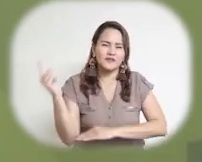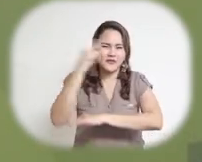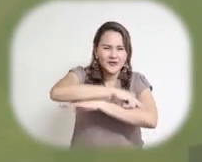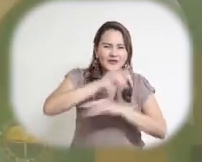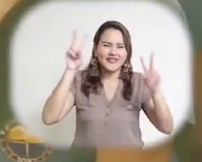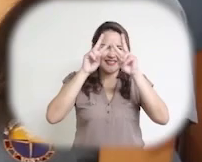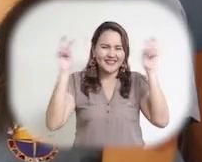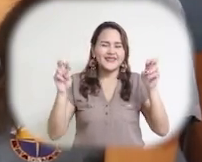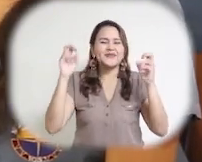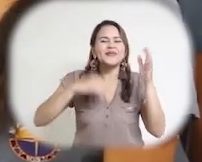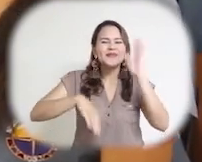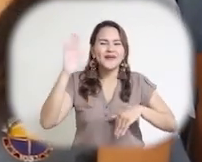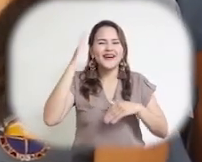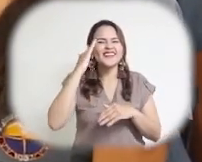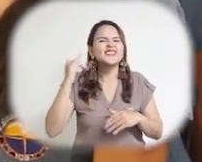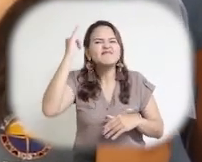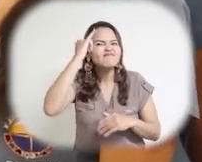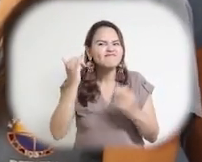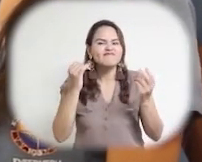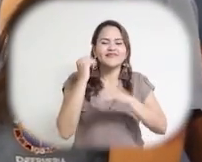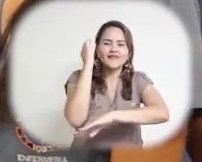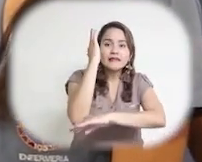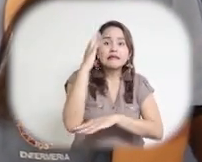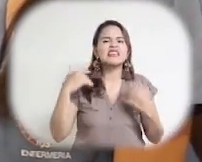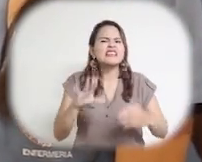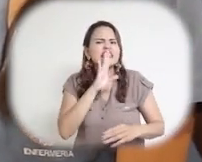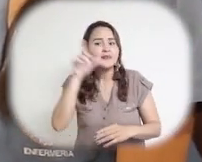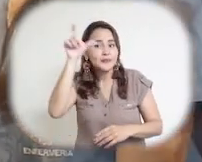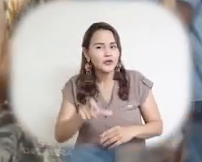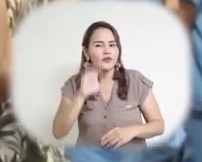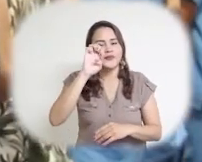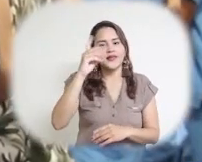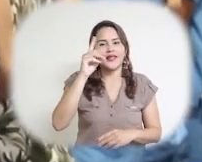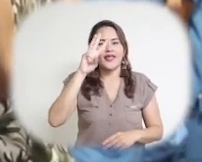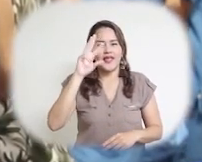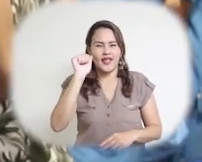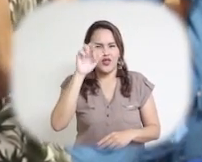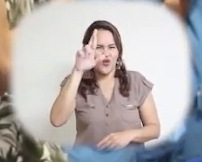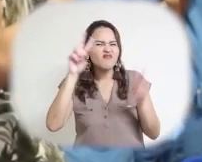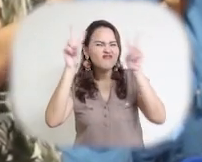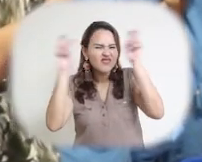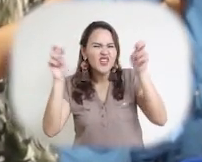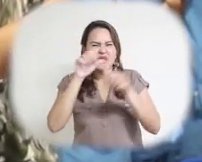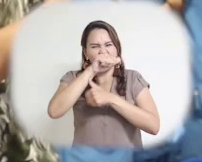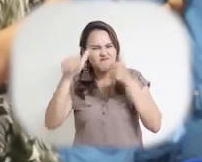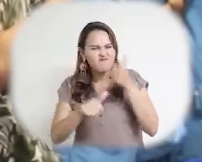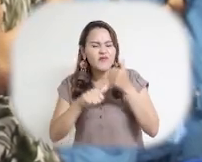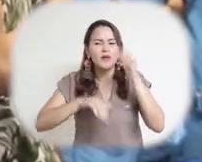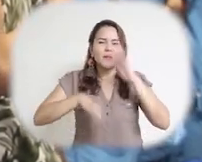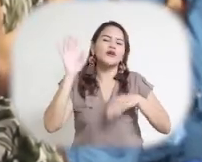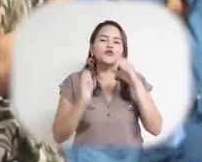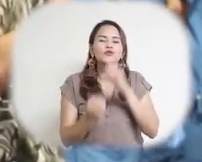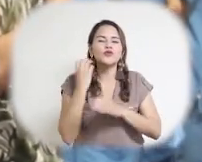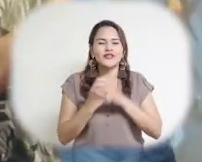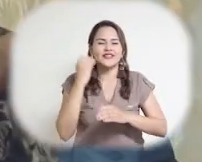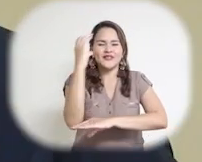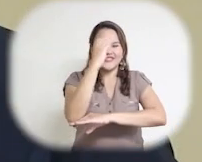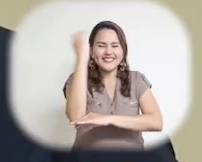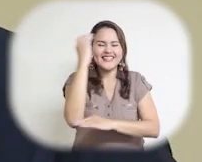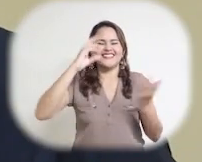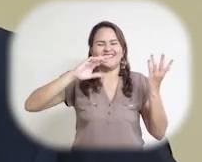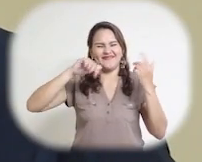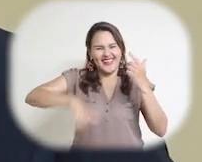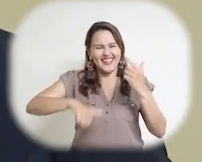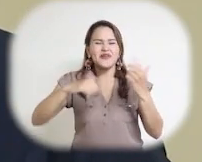los grupos de investigación. Este tipo de espacio en relación a lo que se busca en la universidad, que es fomentar lo que es la investigación y